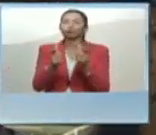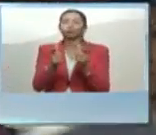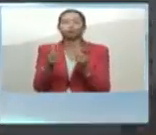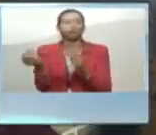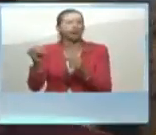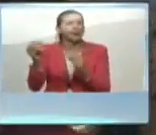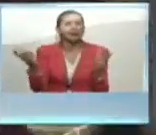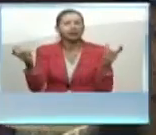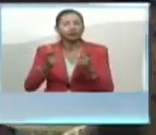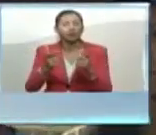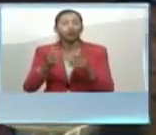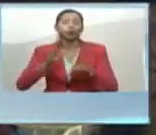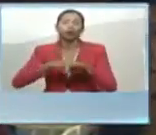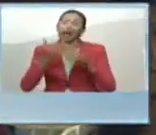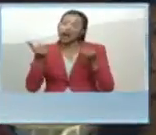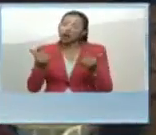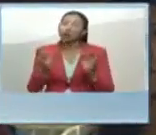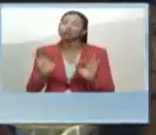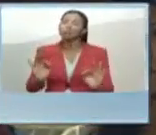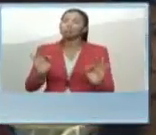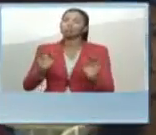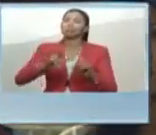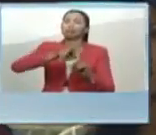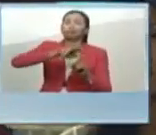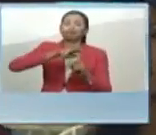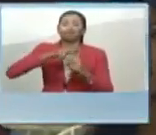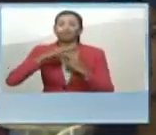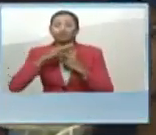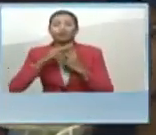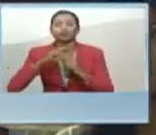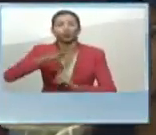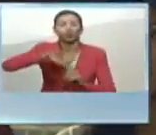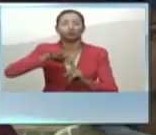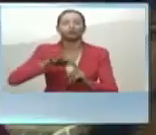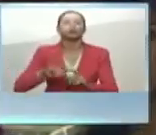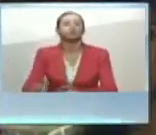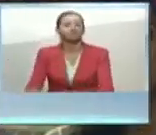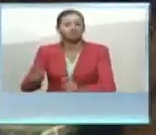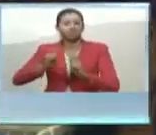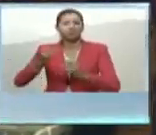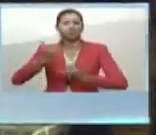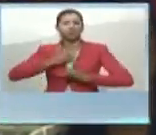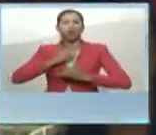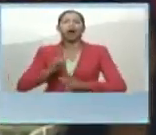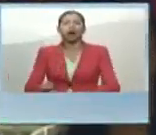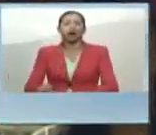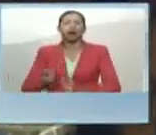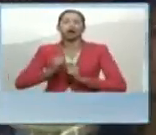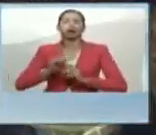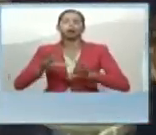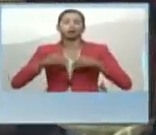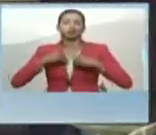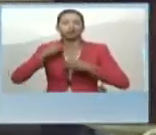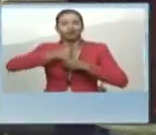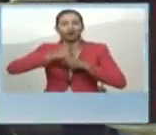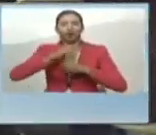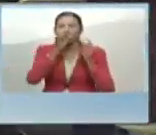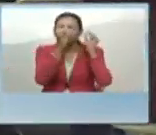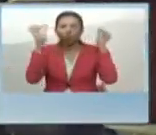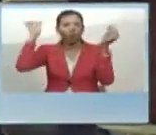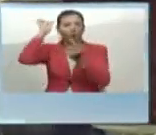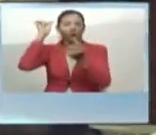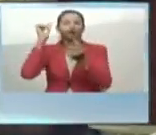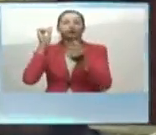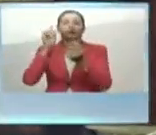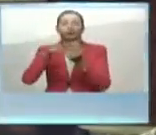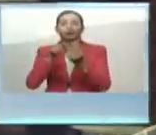viviendo, que nos permita asumir realmente el protagonismo como clase obrera unidos en torno al pueblo. Incorporar